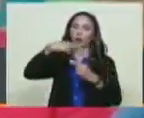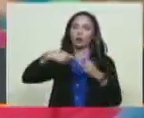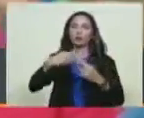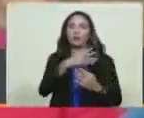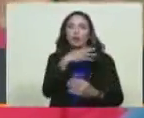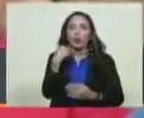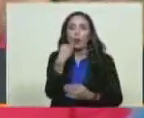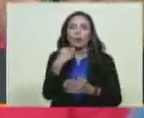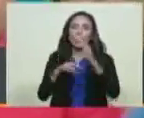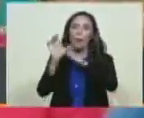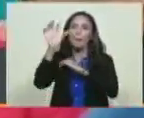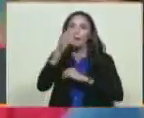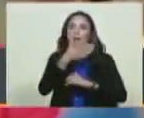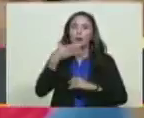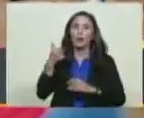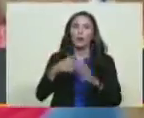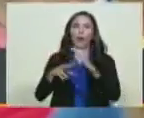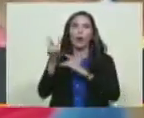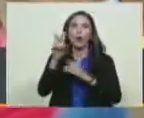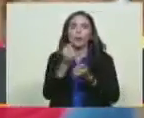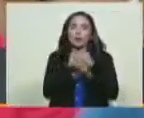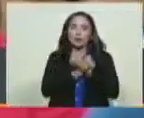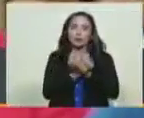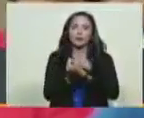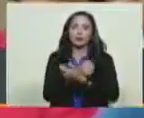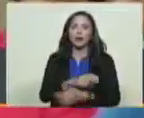quiere construir la venezuela bonita